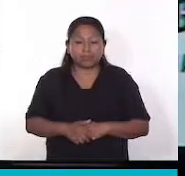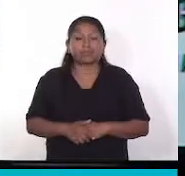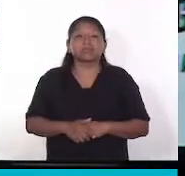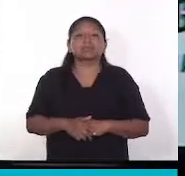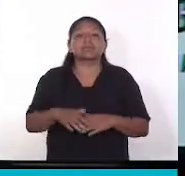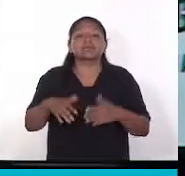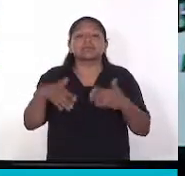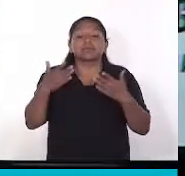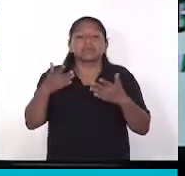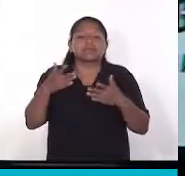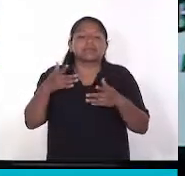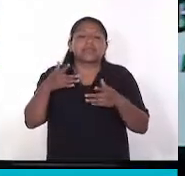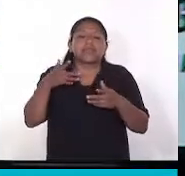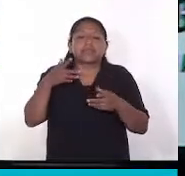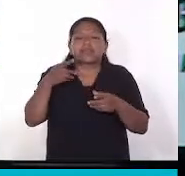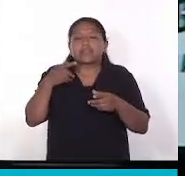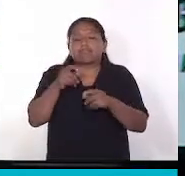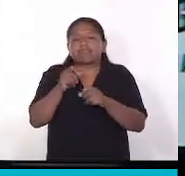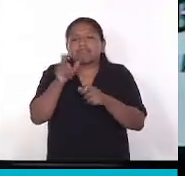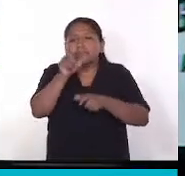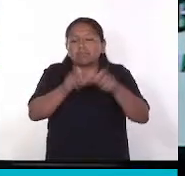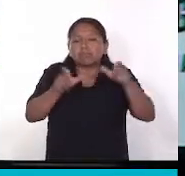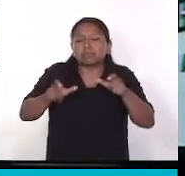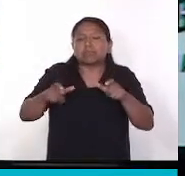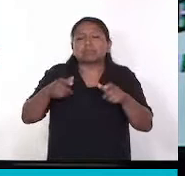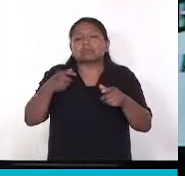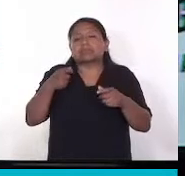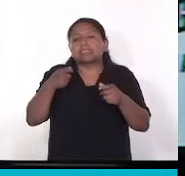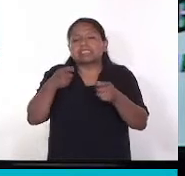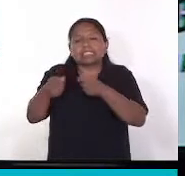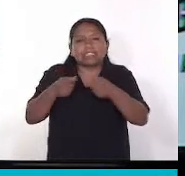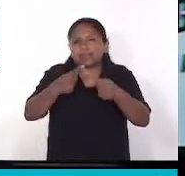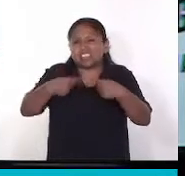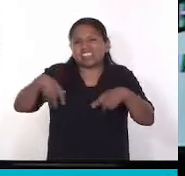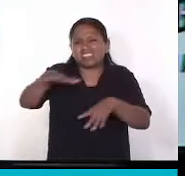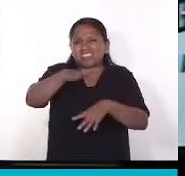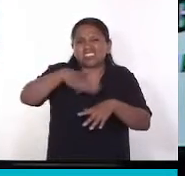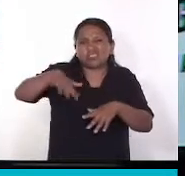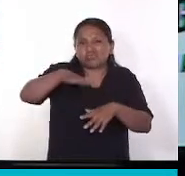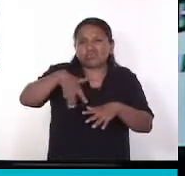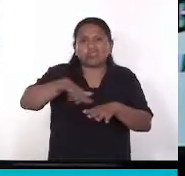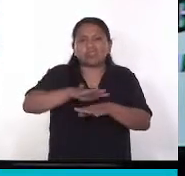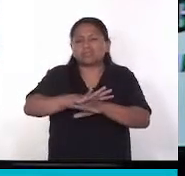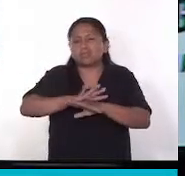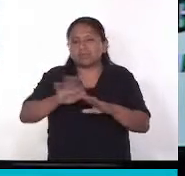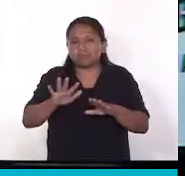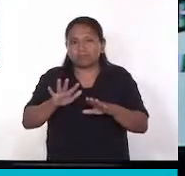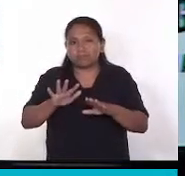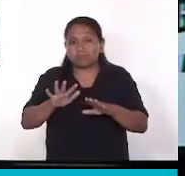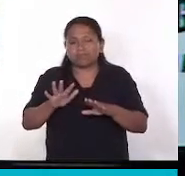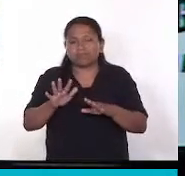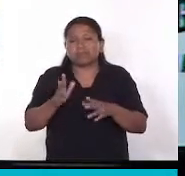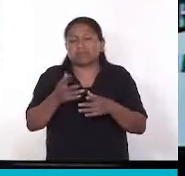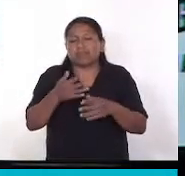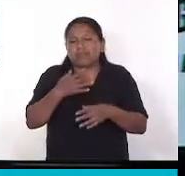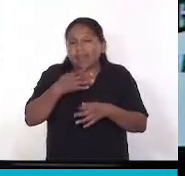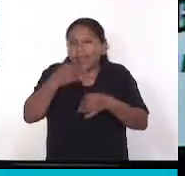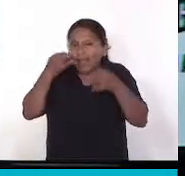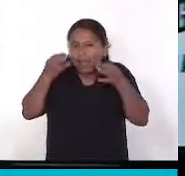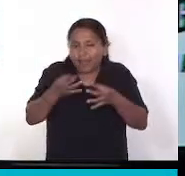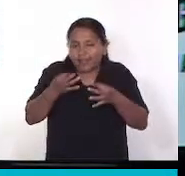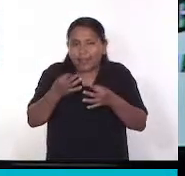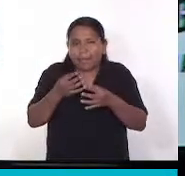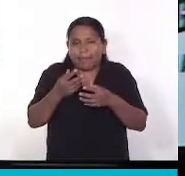adelante crímenes contra su propia población en distintas zonas, no son ninguna garantía para la seguridad del